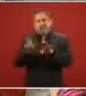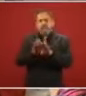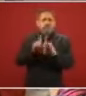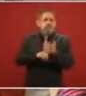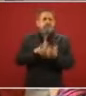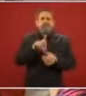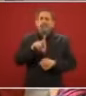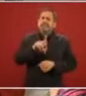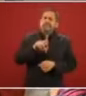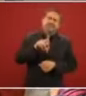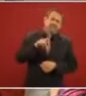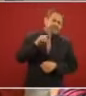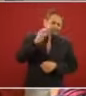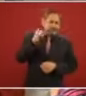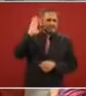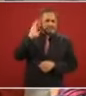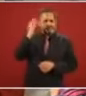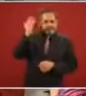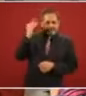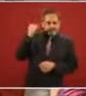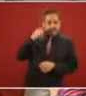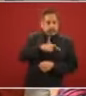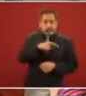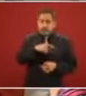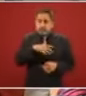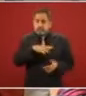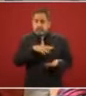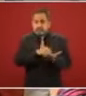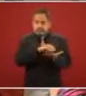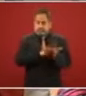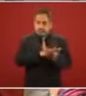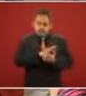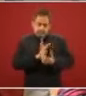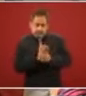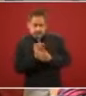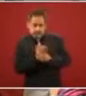escuchas a veces para la Secretaría de Gobernación